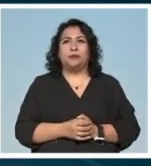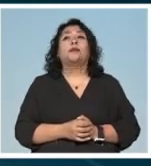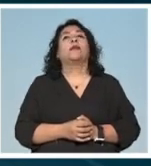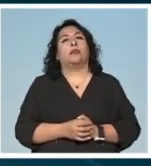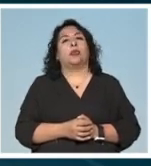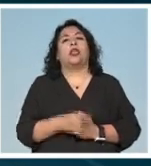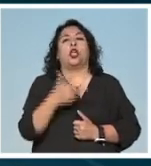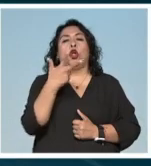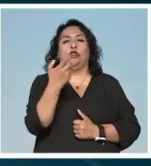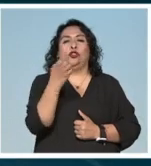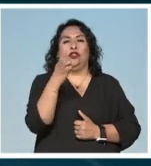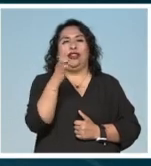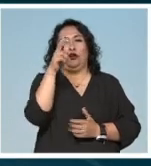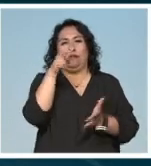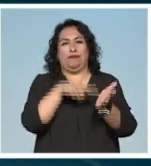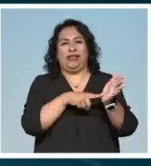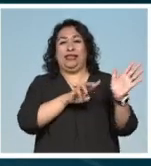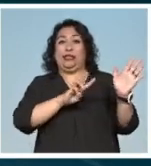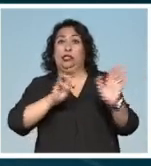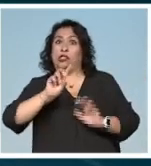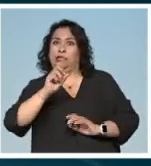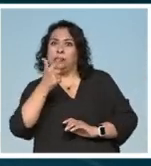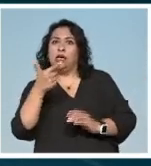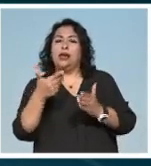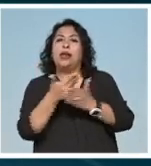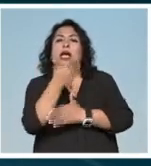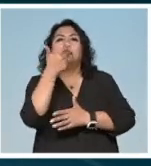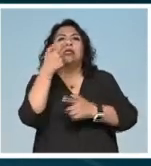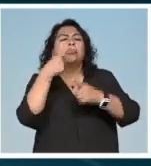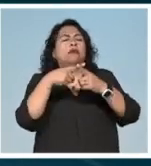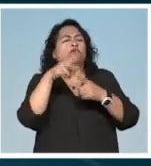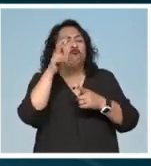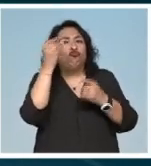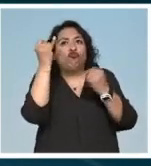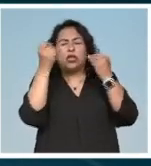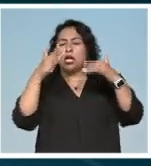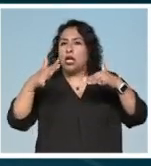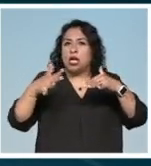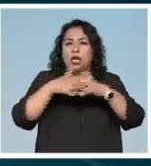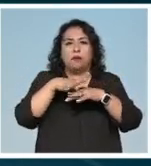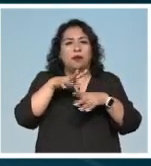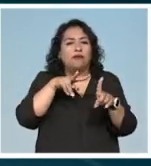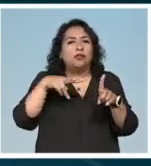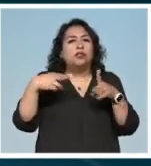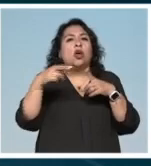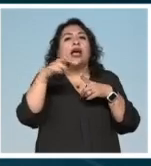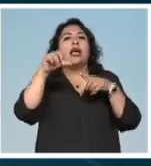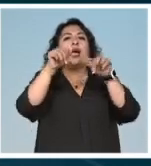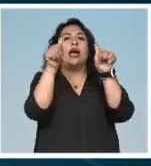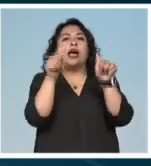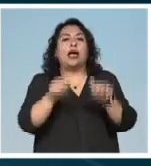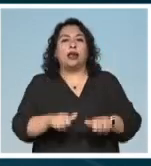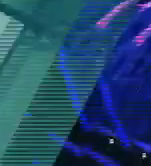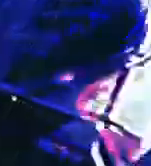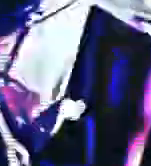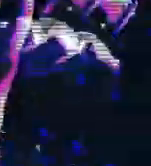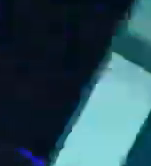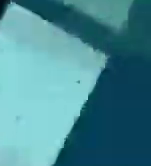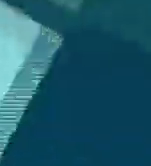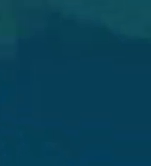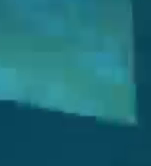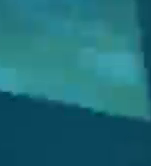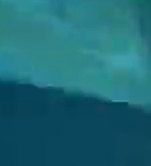El 8 de enero de 1337 nació un creador que literalmente le cambió la perspectiva al arte.